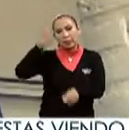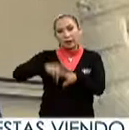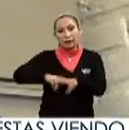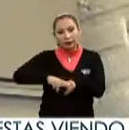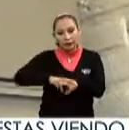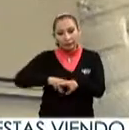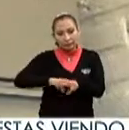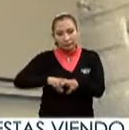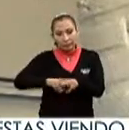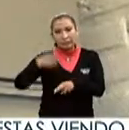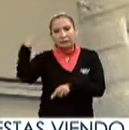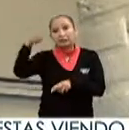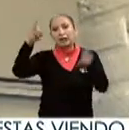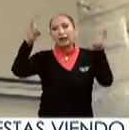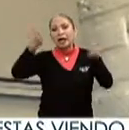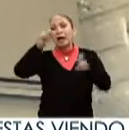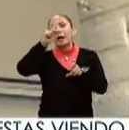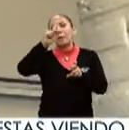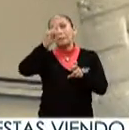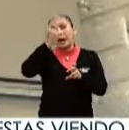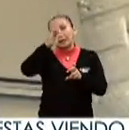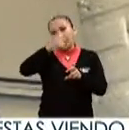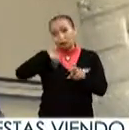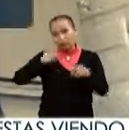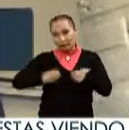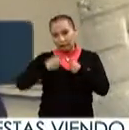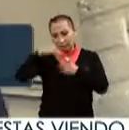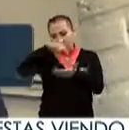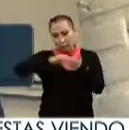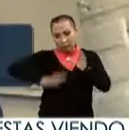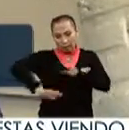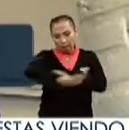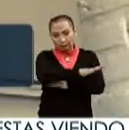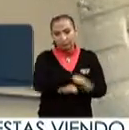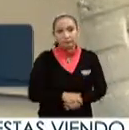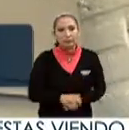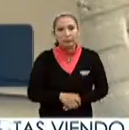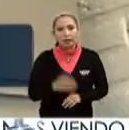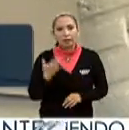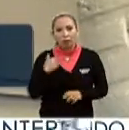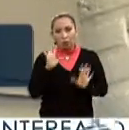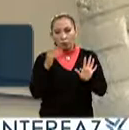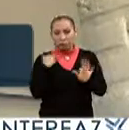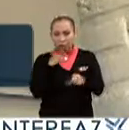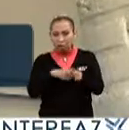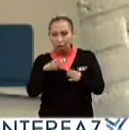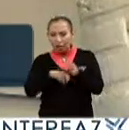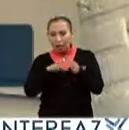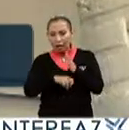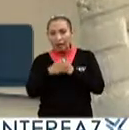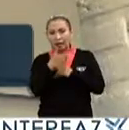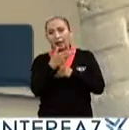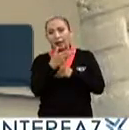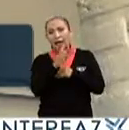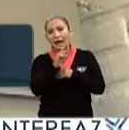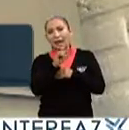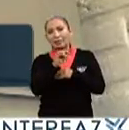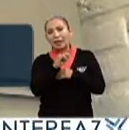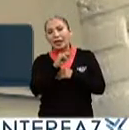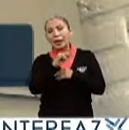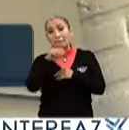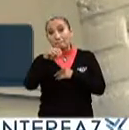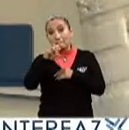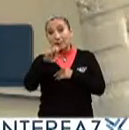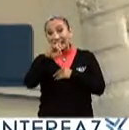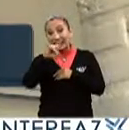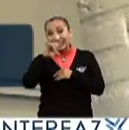Habana, se llamaba Playa donde vivía. Sí, déjame hacer esta corrección. Heréndira Saraí Mejines, ese es